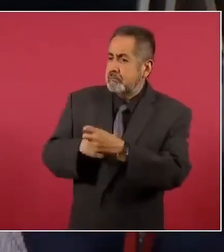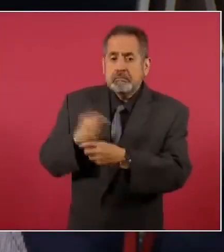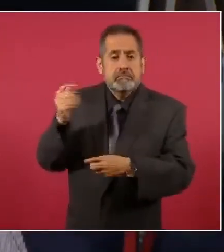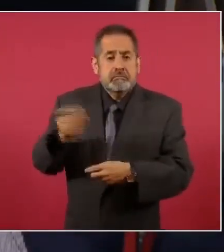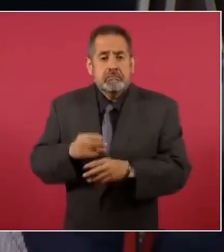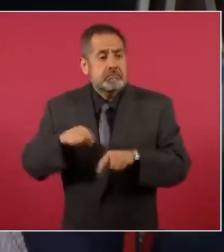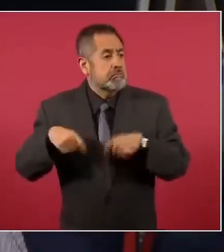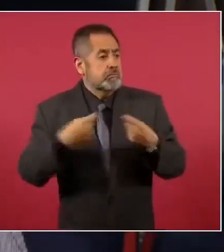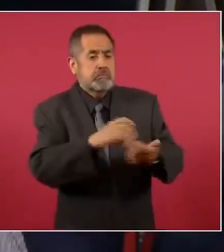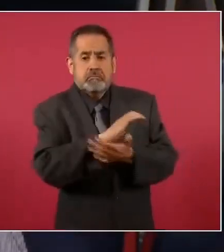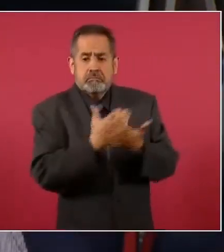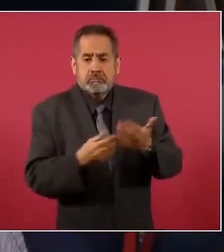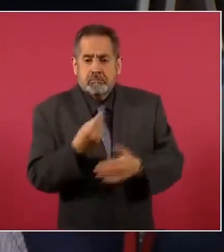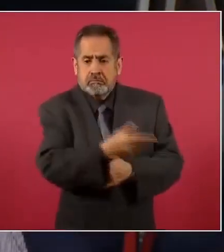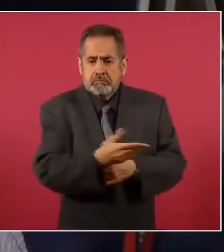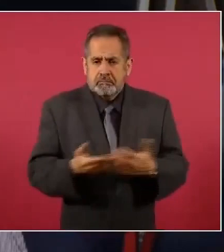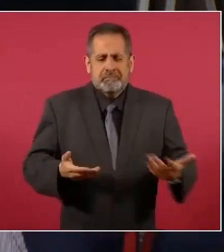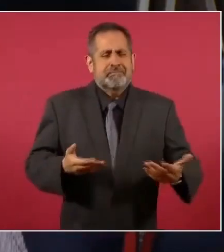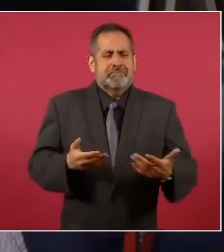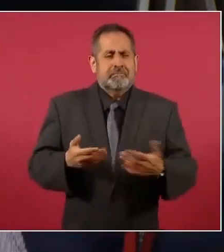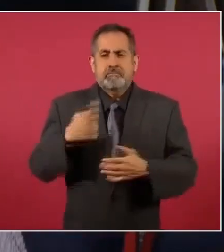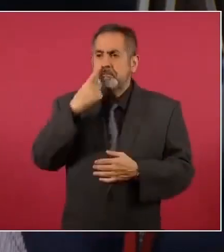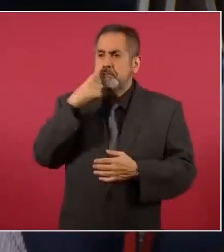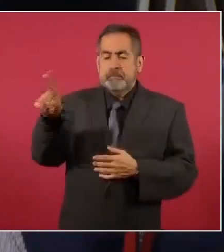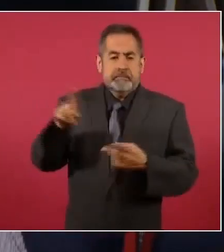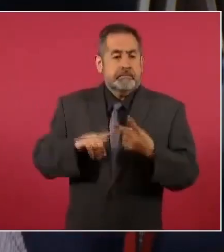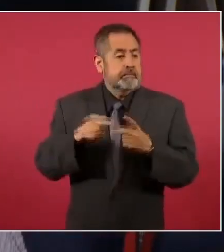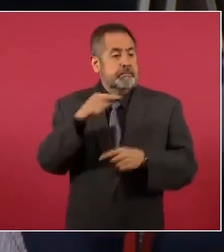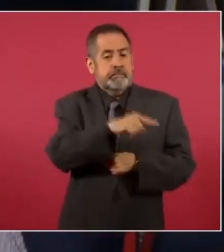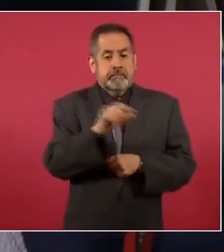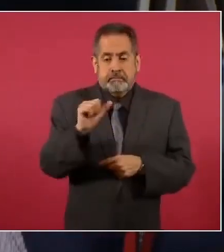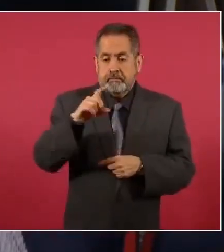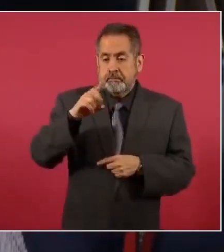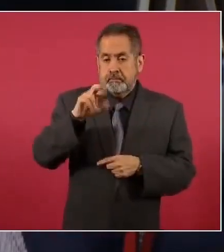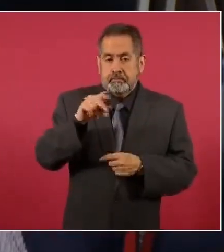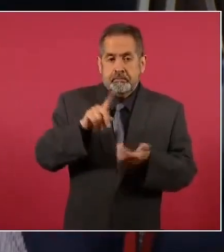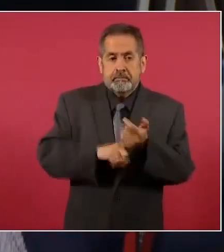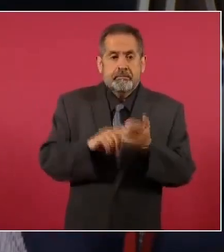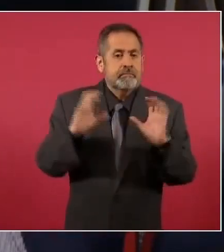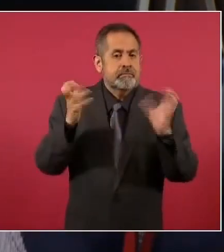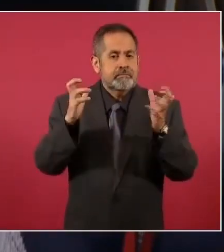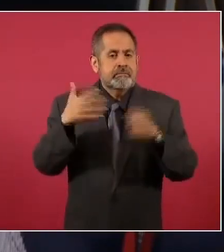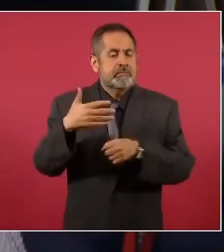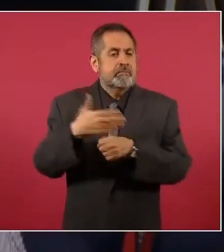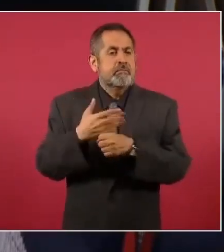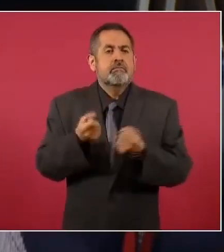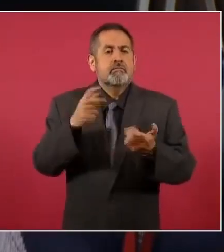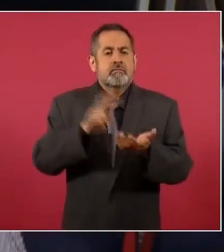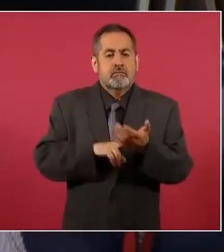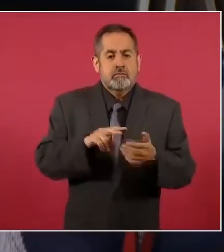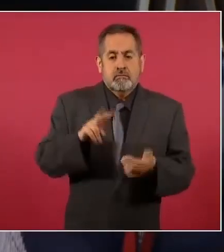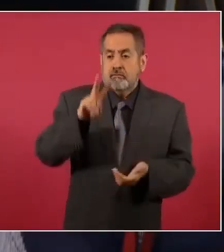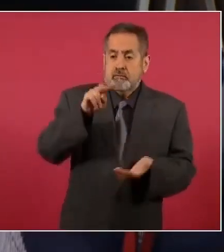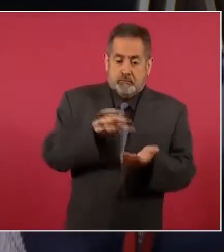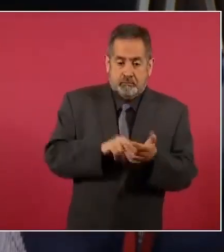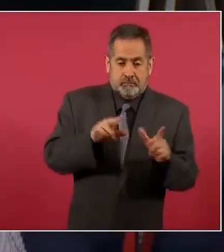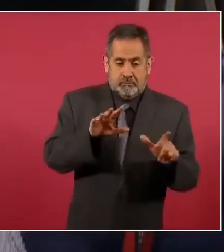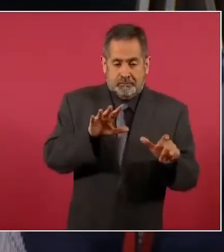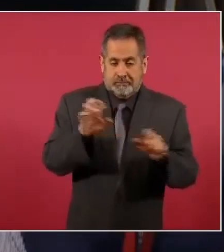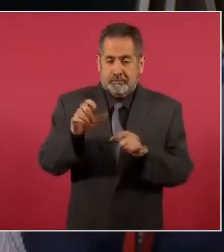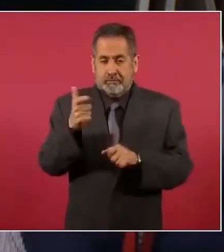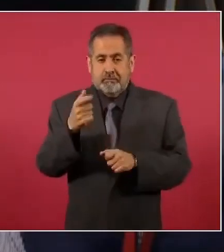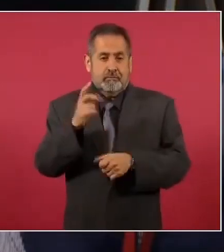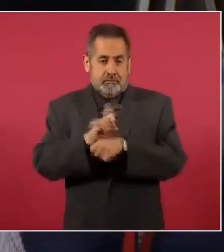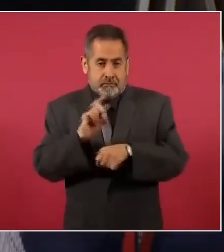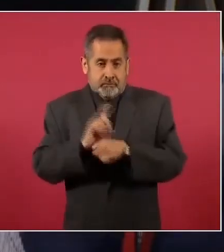contratos? Gracias a las denuncias presentadas con usted, Andrade bajó sus precios por patrullas de 2,700 patrullas pesos diarios